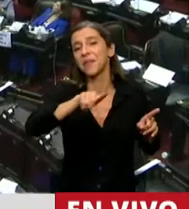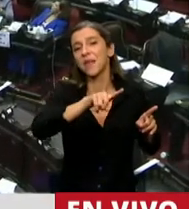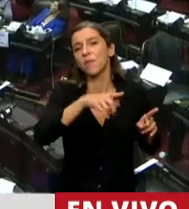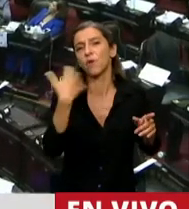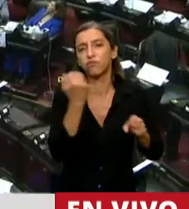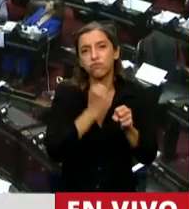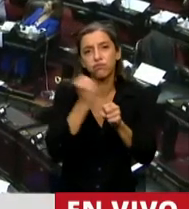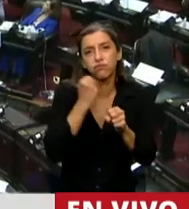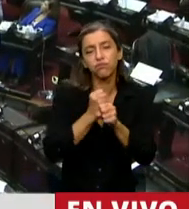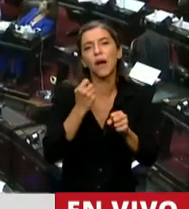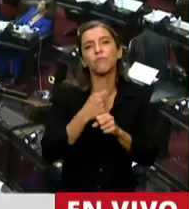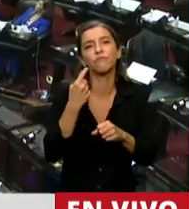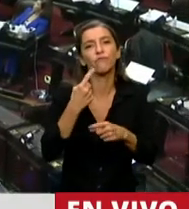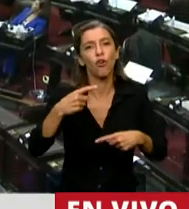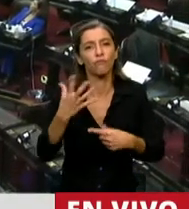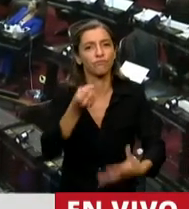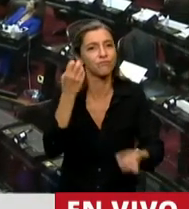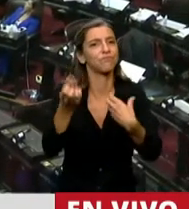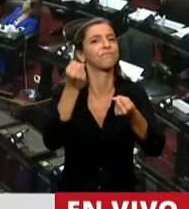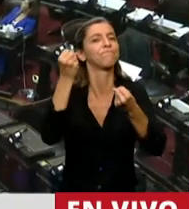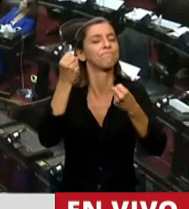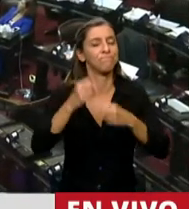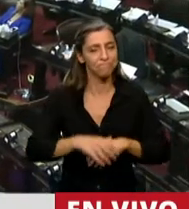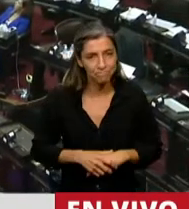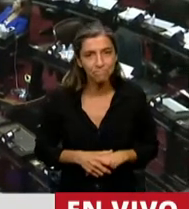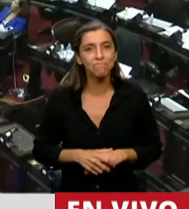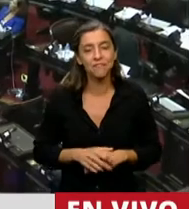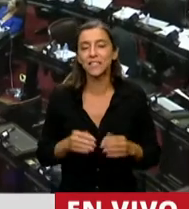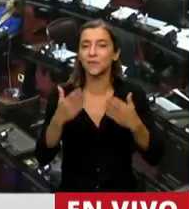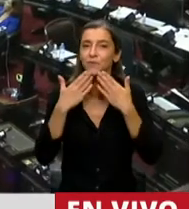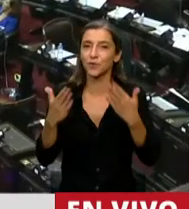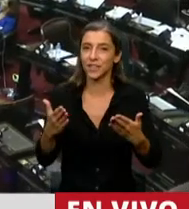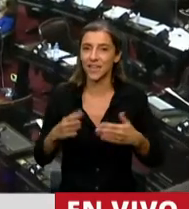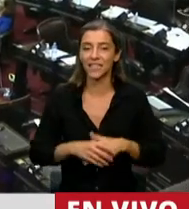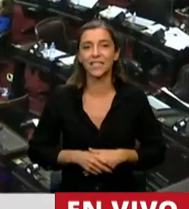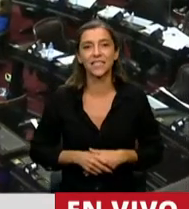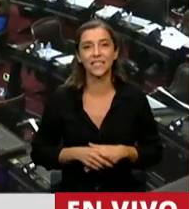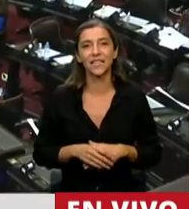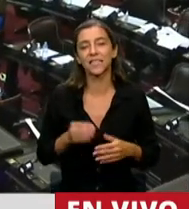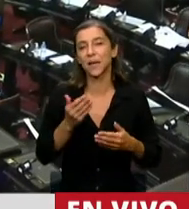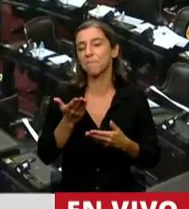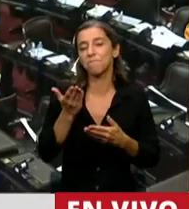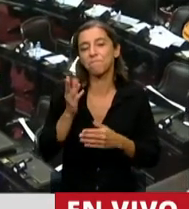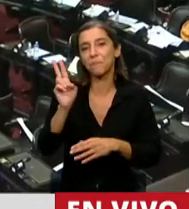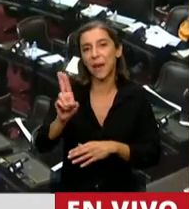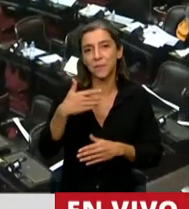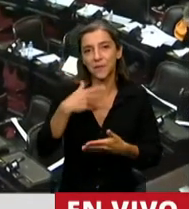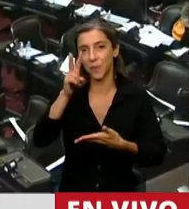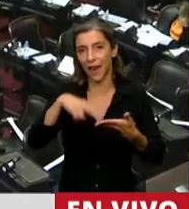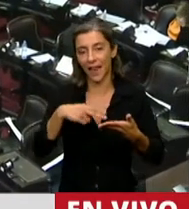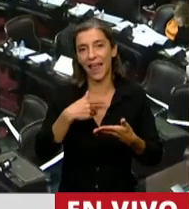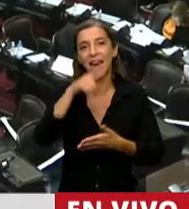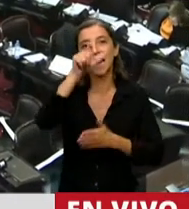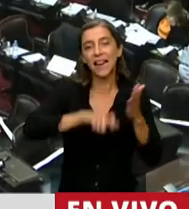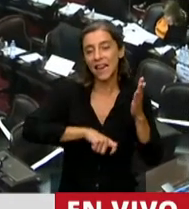avances importantes y aciertos en este año. Así que simplemente voy a pedir permiso para leer una pequeña lista.